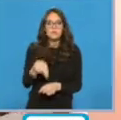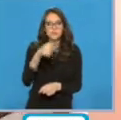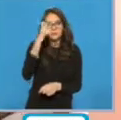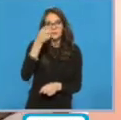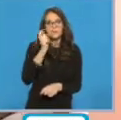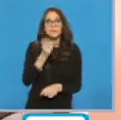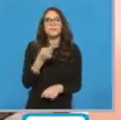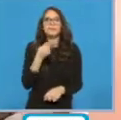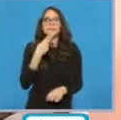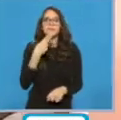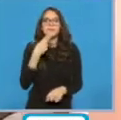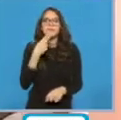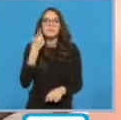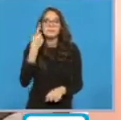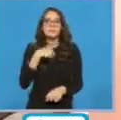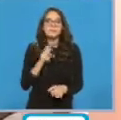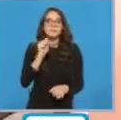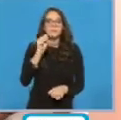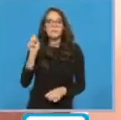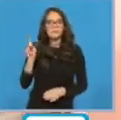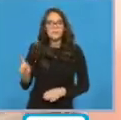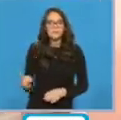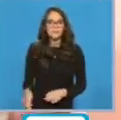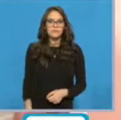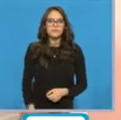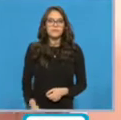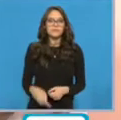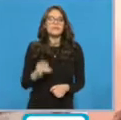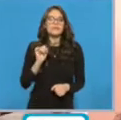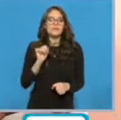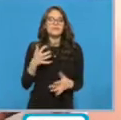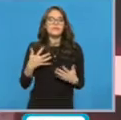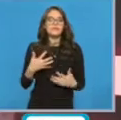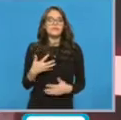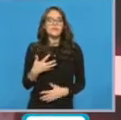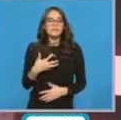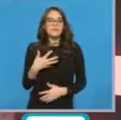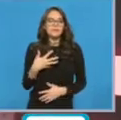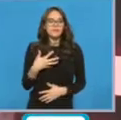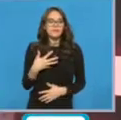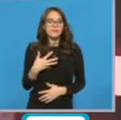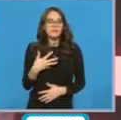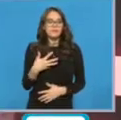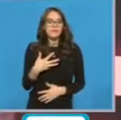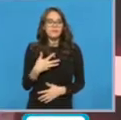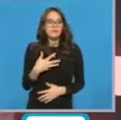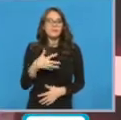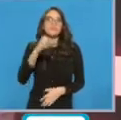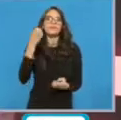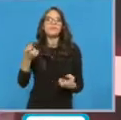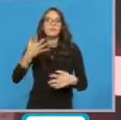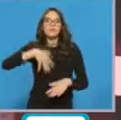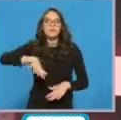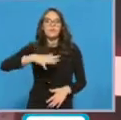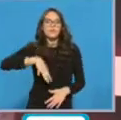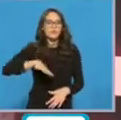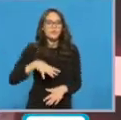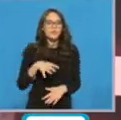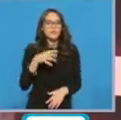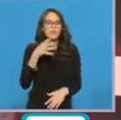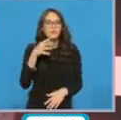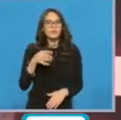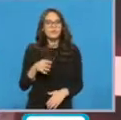final del día pues nos da la Secretaría de Seguridad Pública? Claro que sí. Pues ahorita lo que tenemos es, estamos buscando acercarnos a